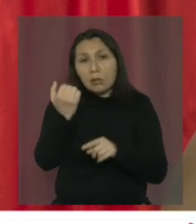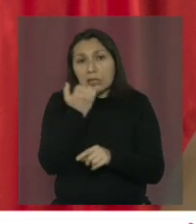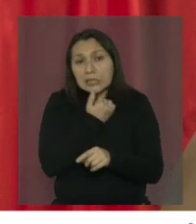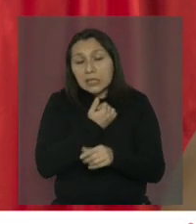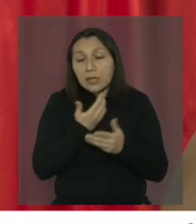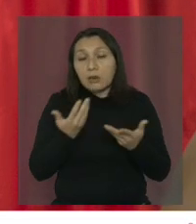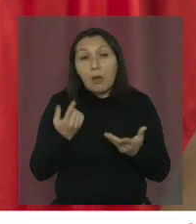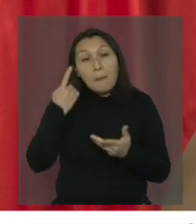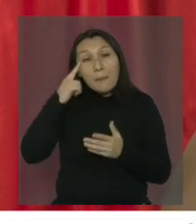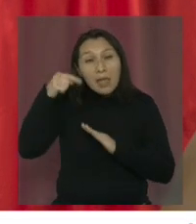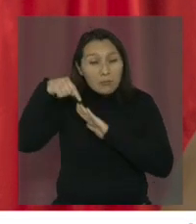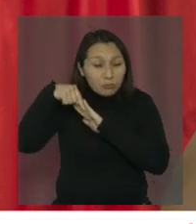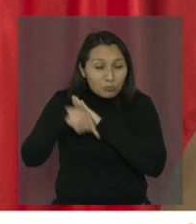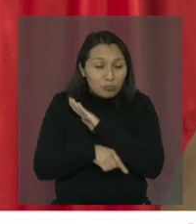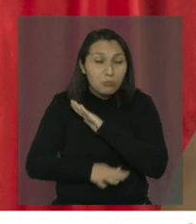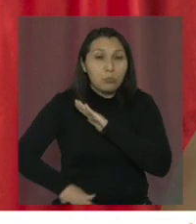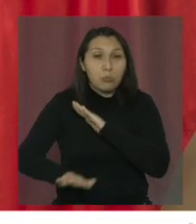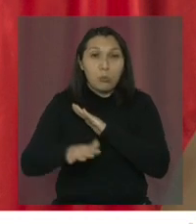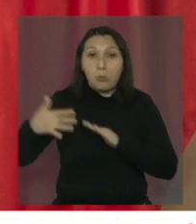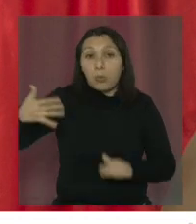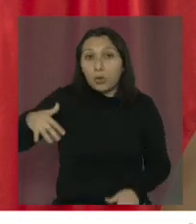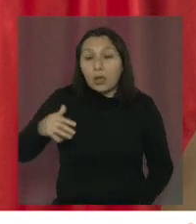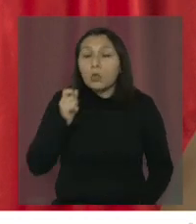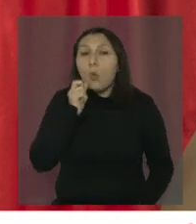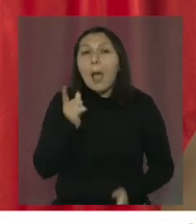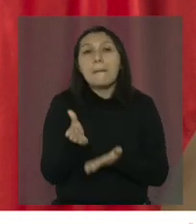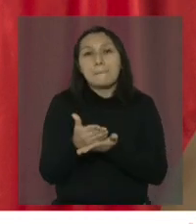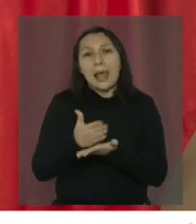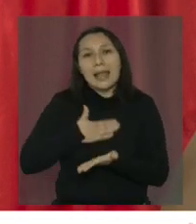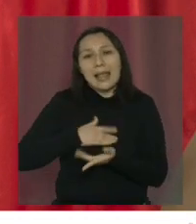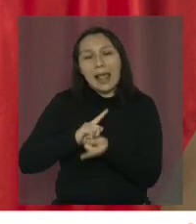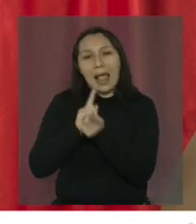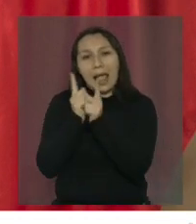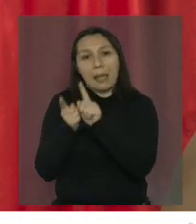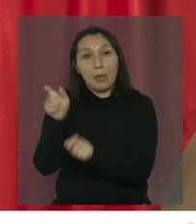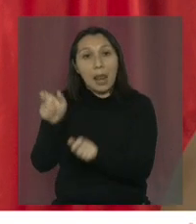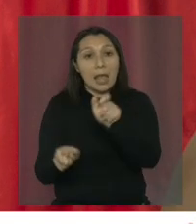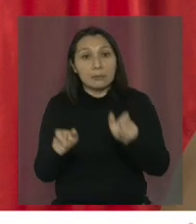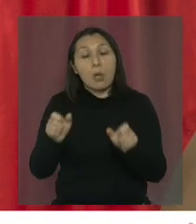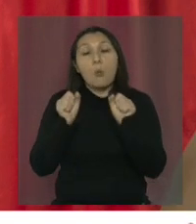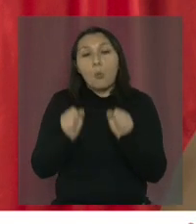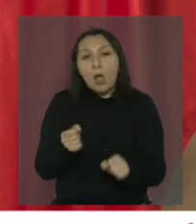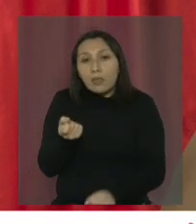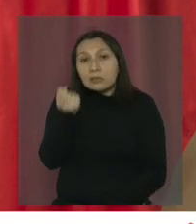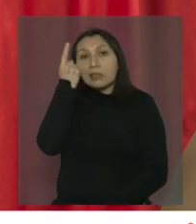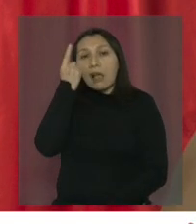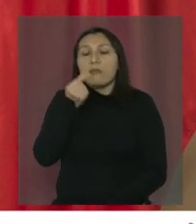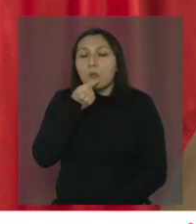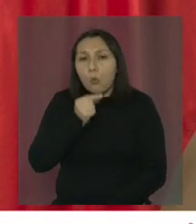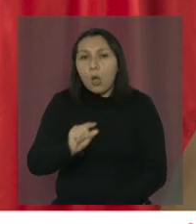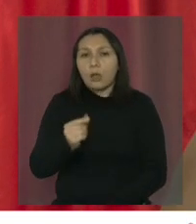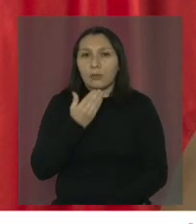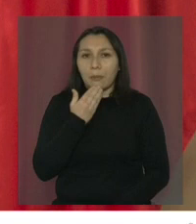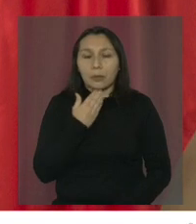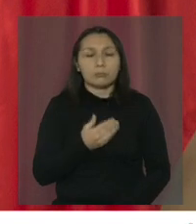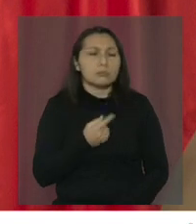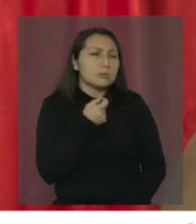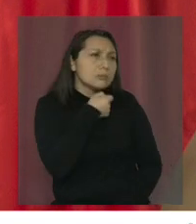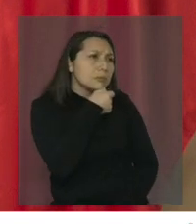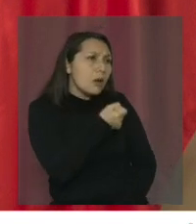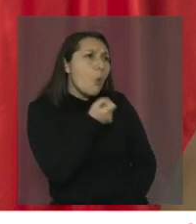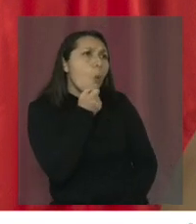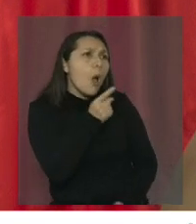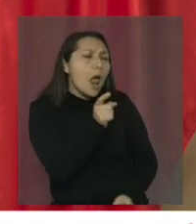pero lo de fondo lo importante es que hay un plan de cambio y que la ciudadanía podrá conocer prontamente también pero cuál es el